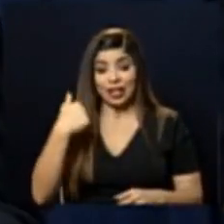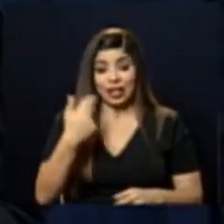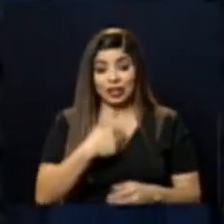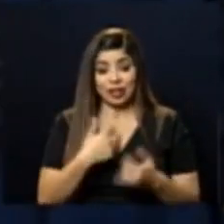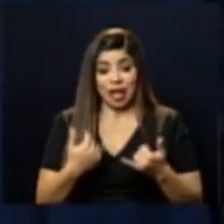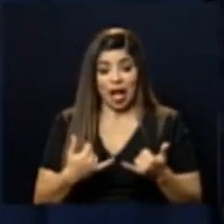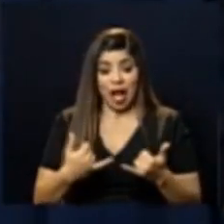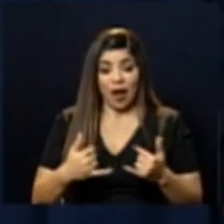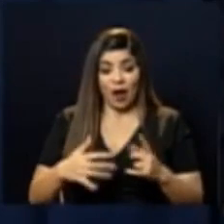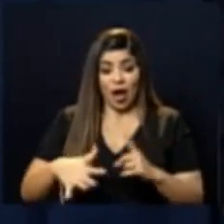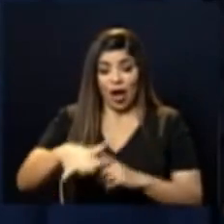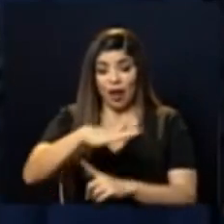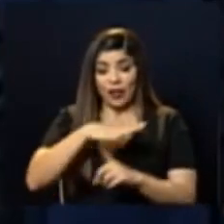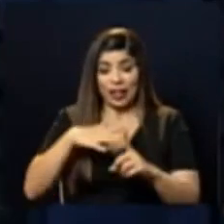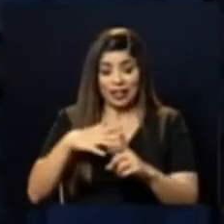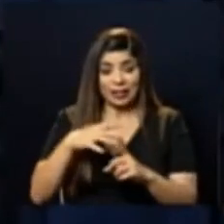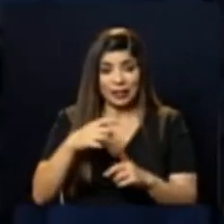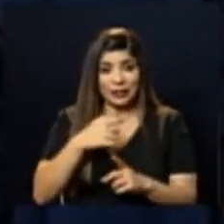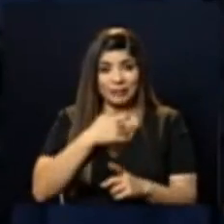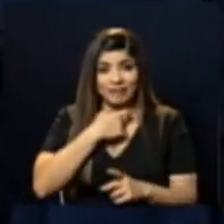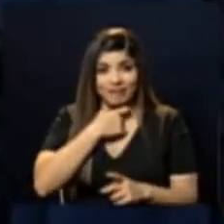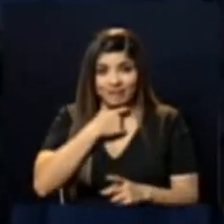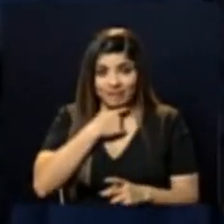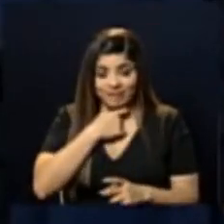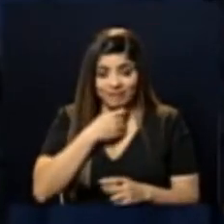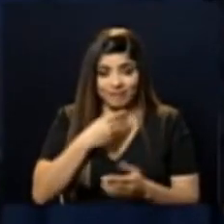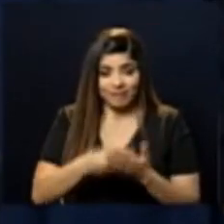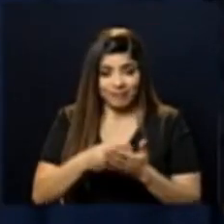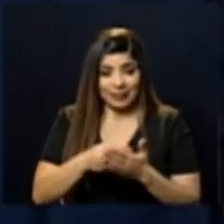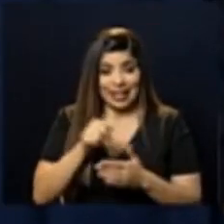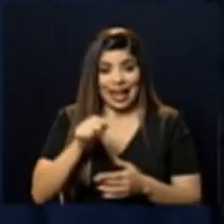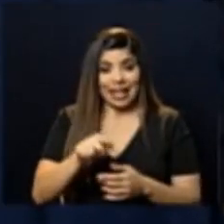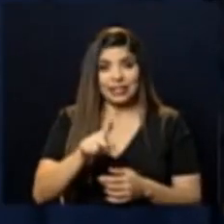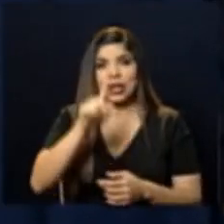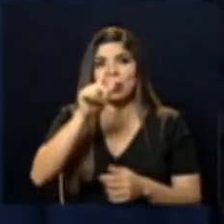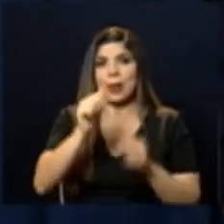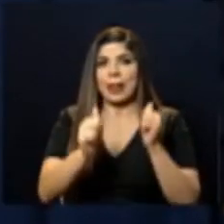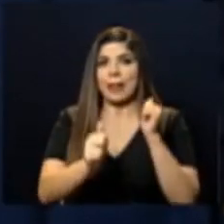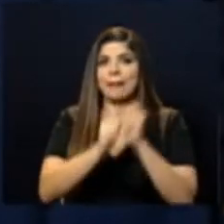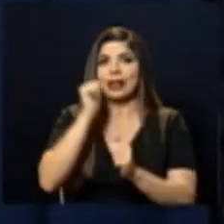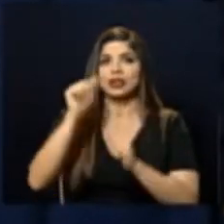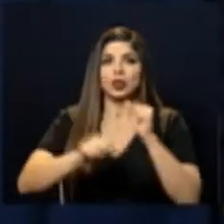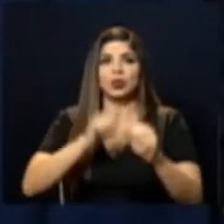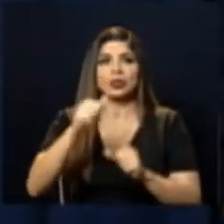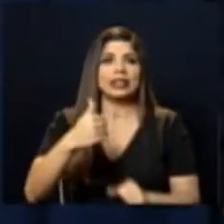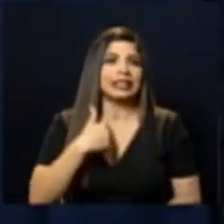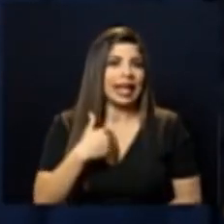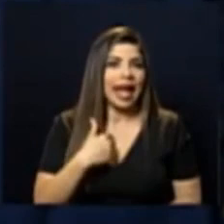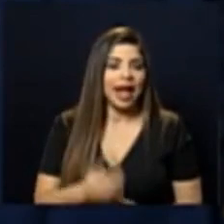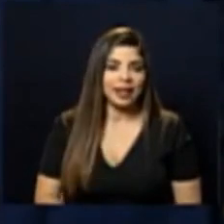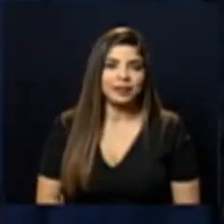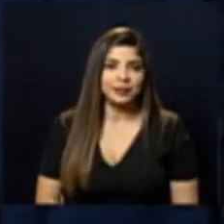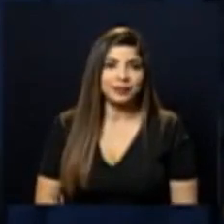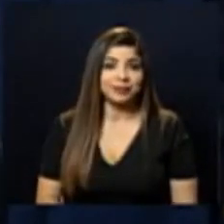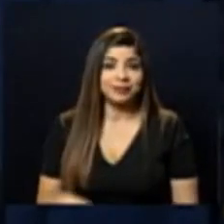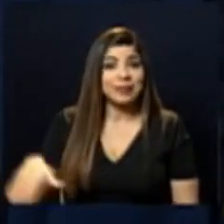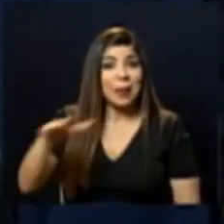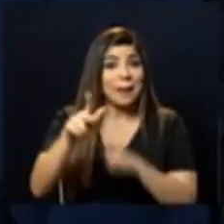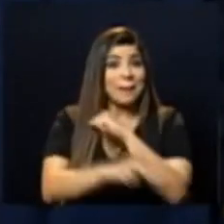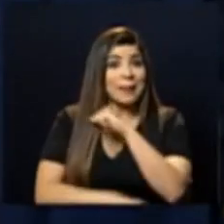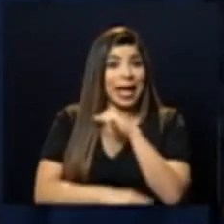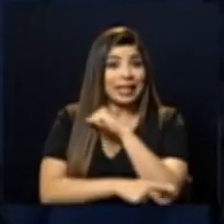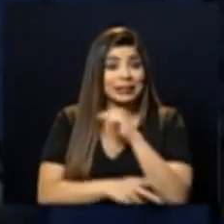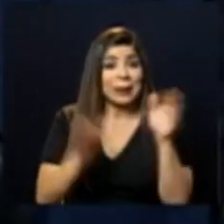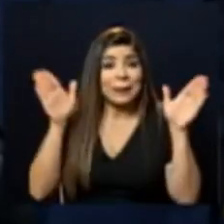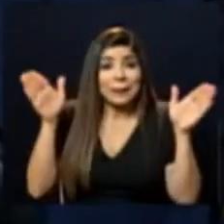en un contexto de estrechez. Esta es una de las mayores luchas que tenemos. En un país